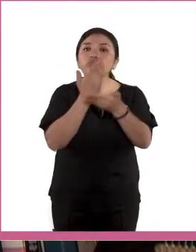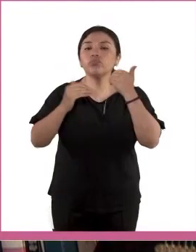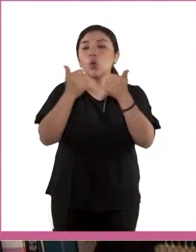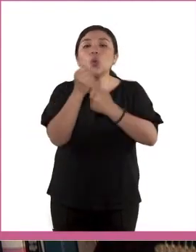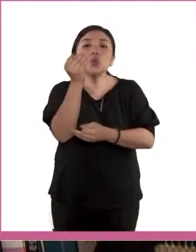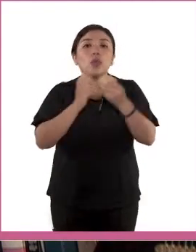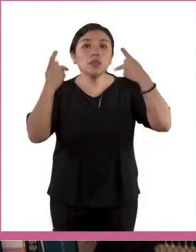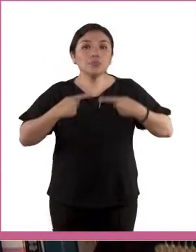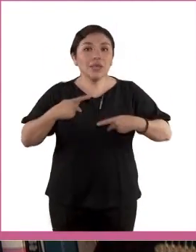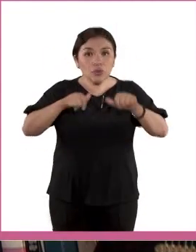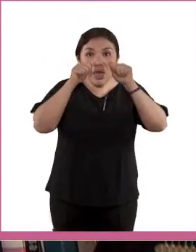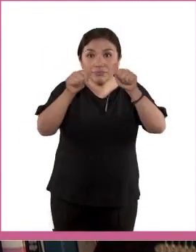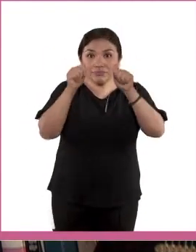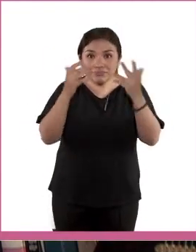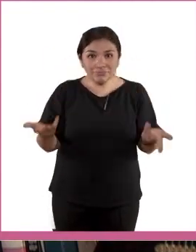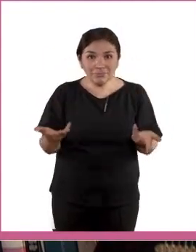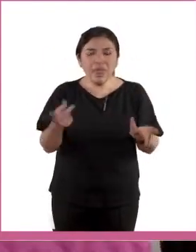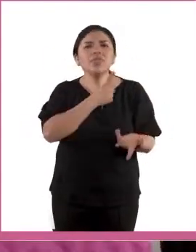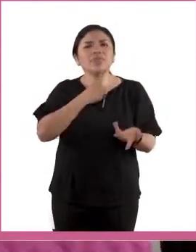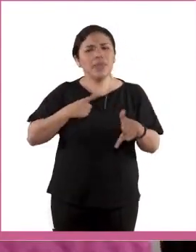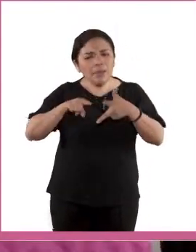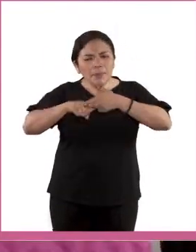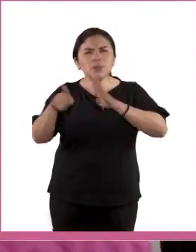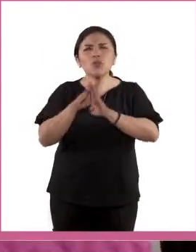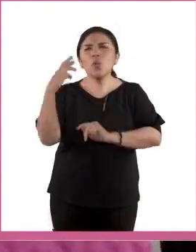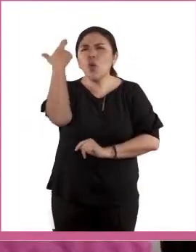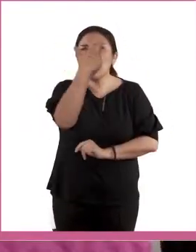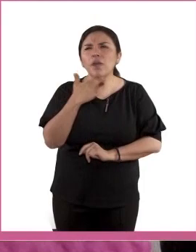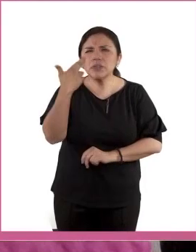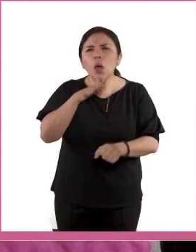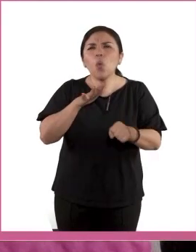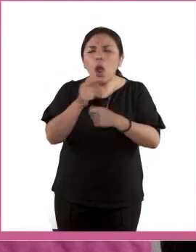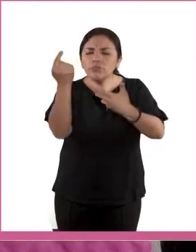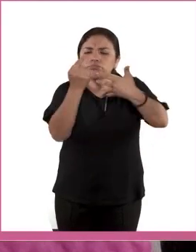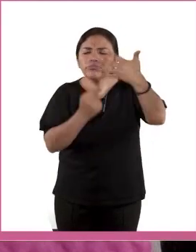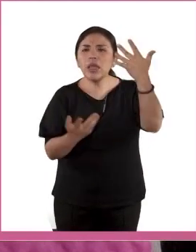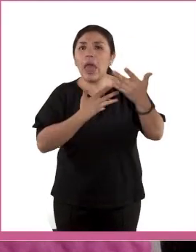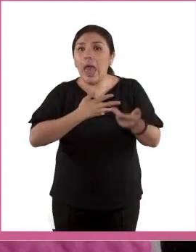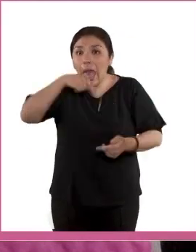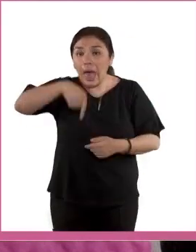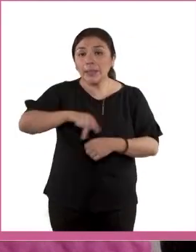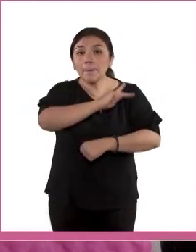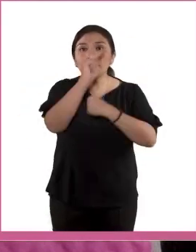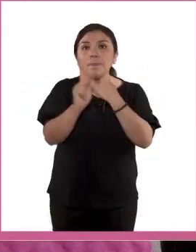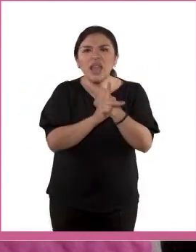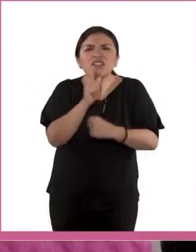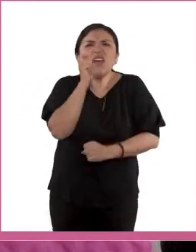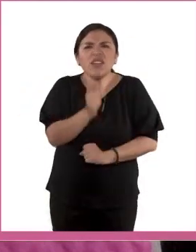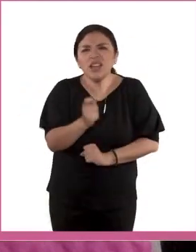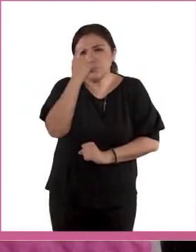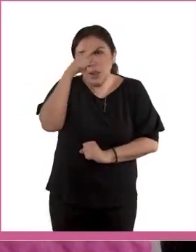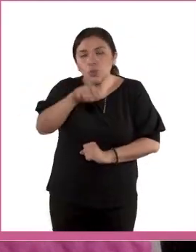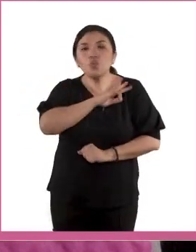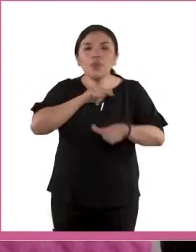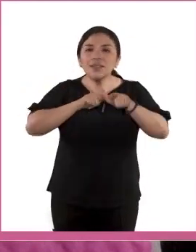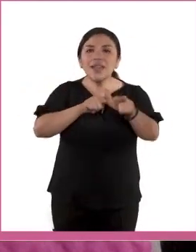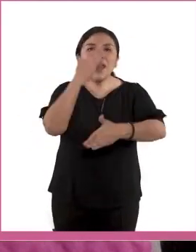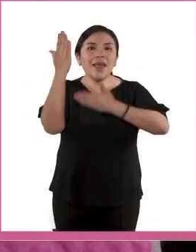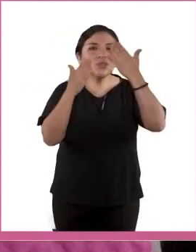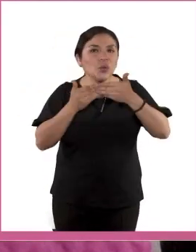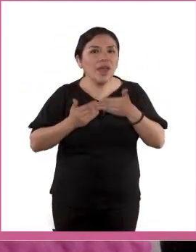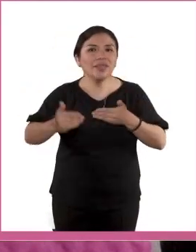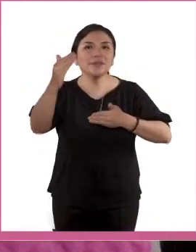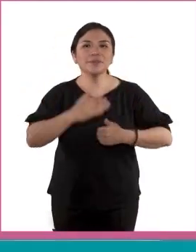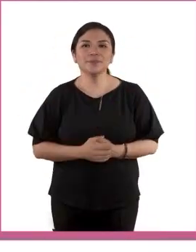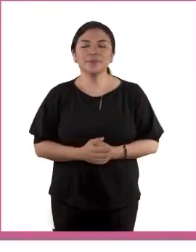vez mejor y para todas las personas, ¿no crees? Tal vez podamos empezar por revisar cuáles son las opciones que existen en nuestro país para que podamos